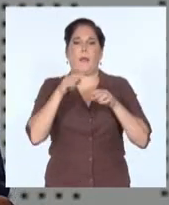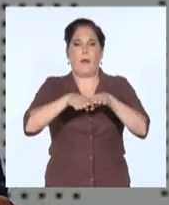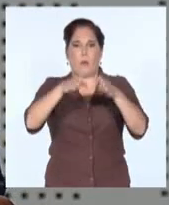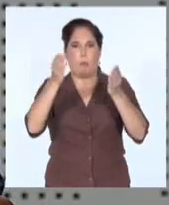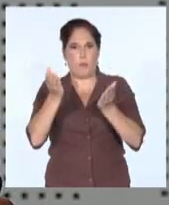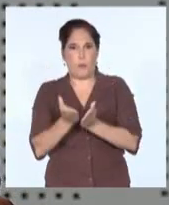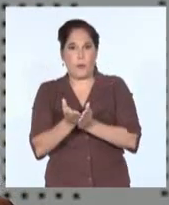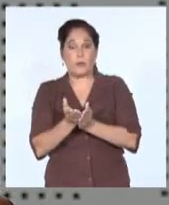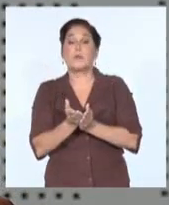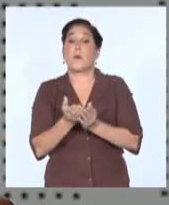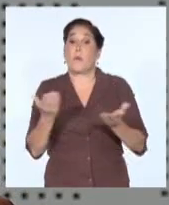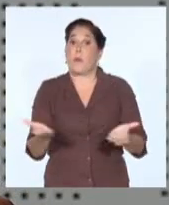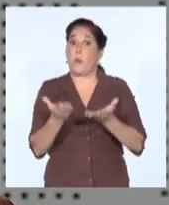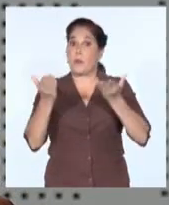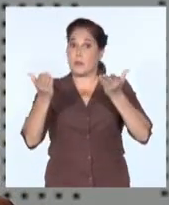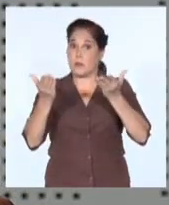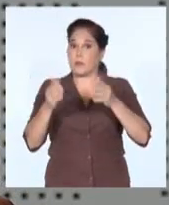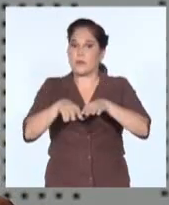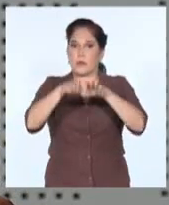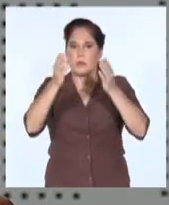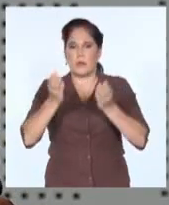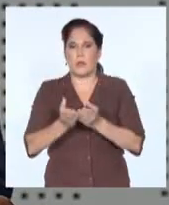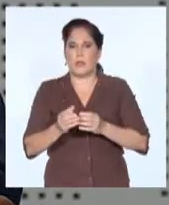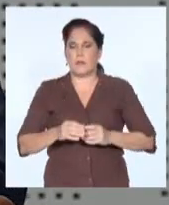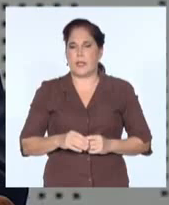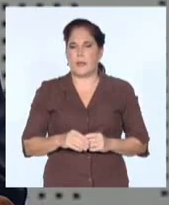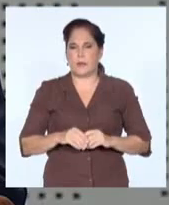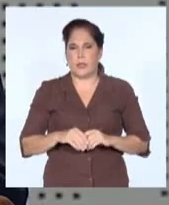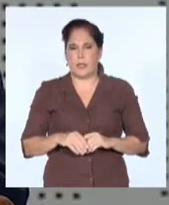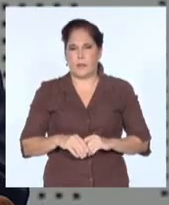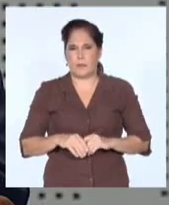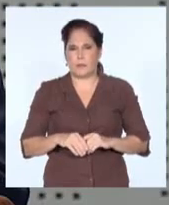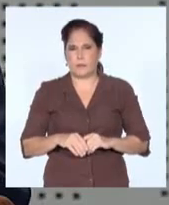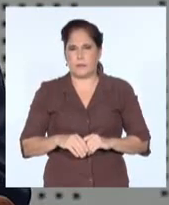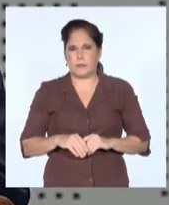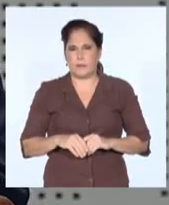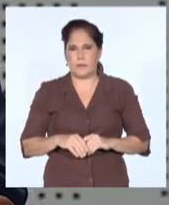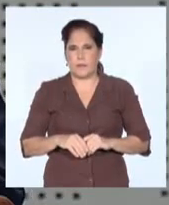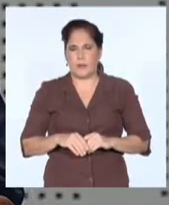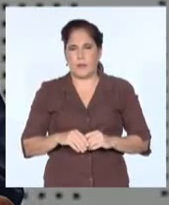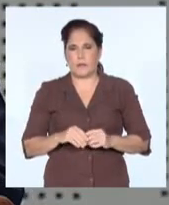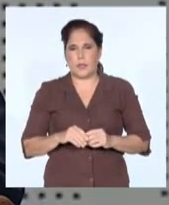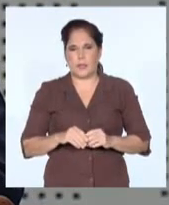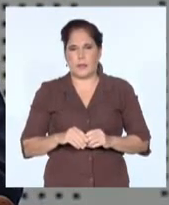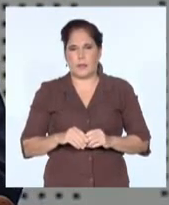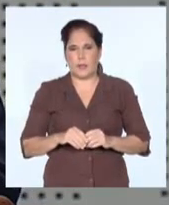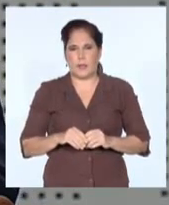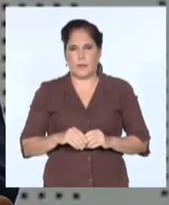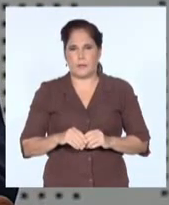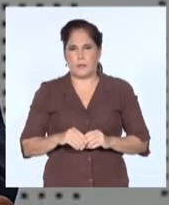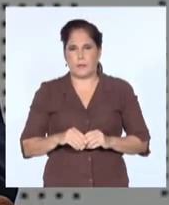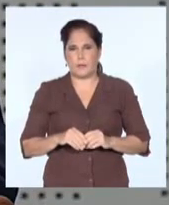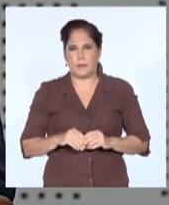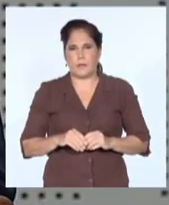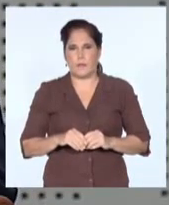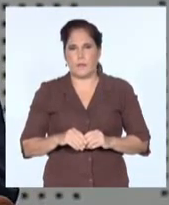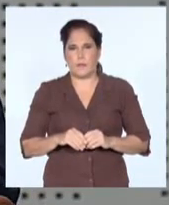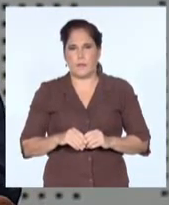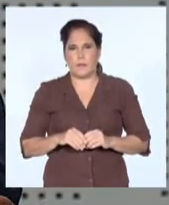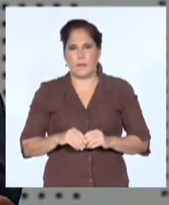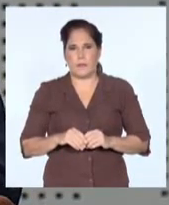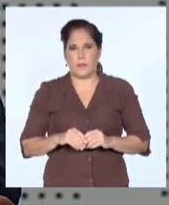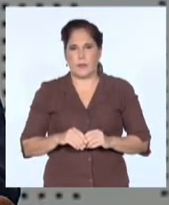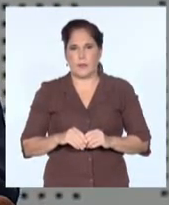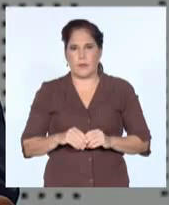gran propiciador de crecimiento global. Excelencias, nuestra corriente digital está en nuestro